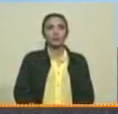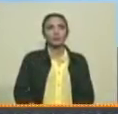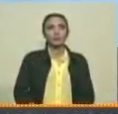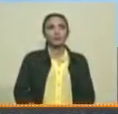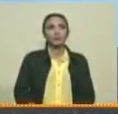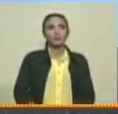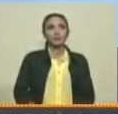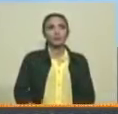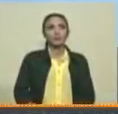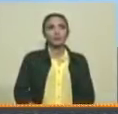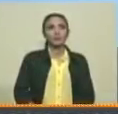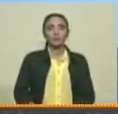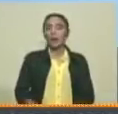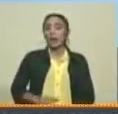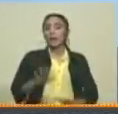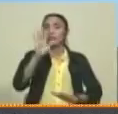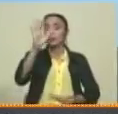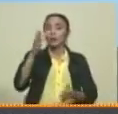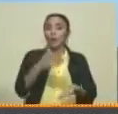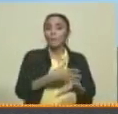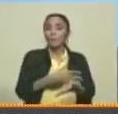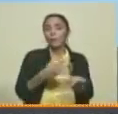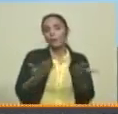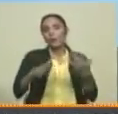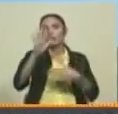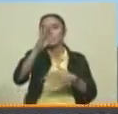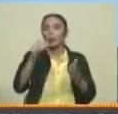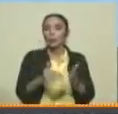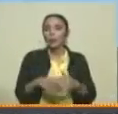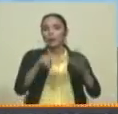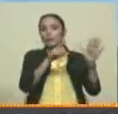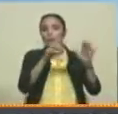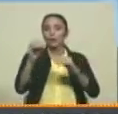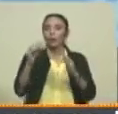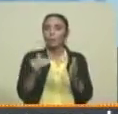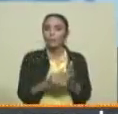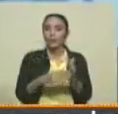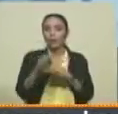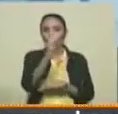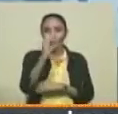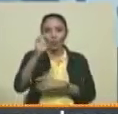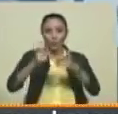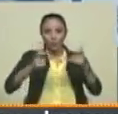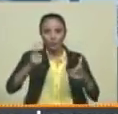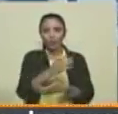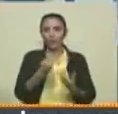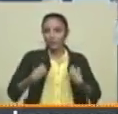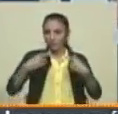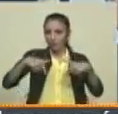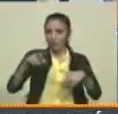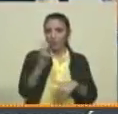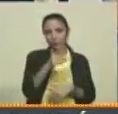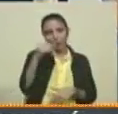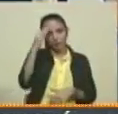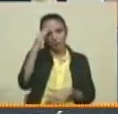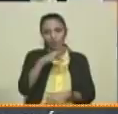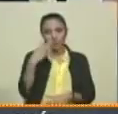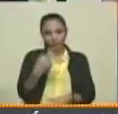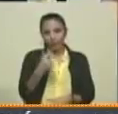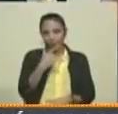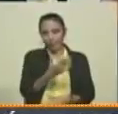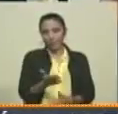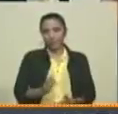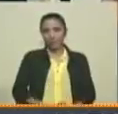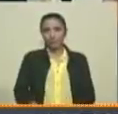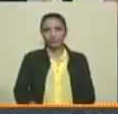Nosotros tenemos 5.600.000 colombianos que al escucharme saben que digo la verdad. El pueblo colombiano